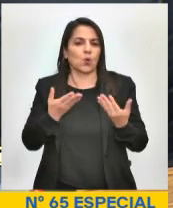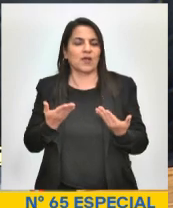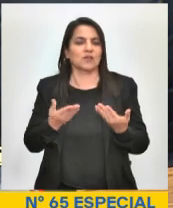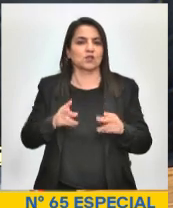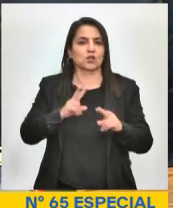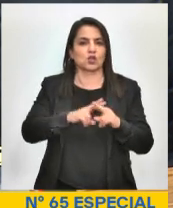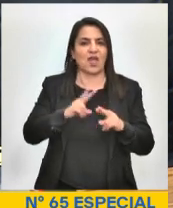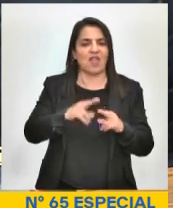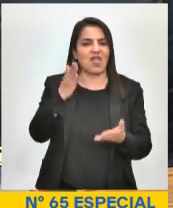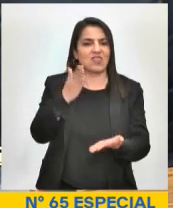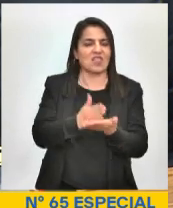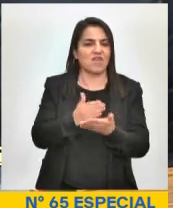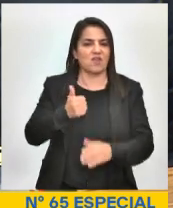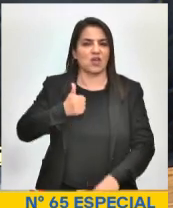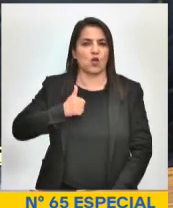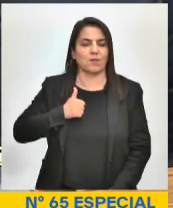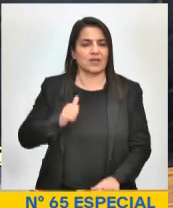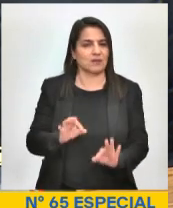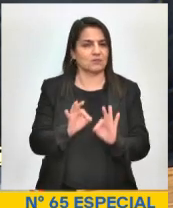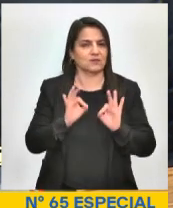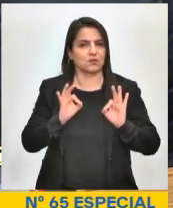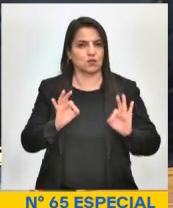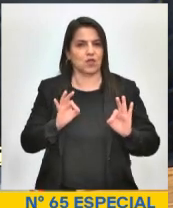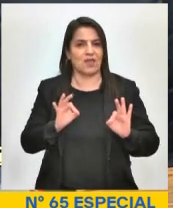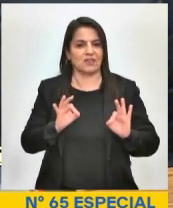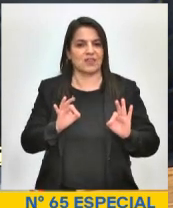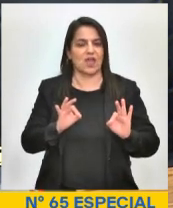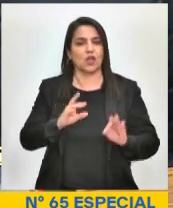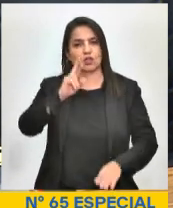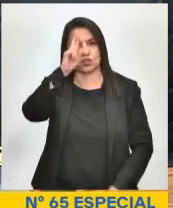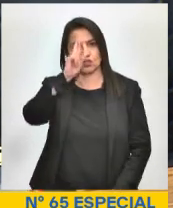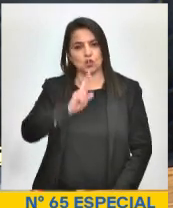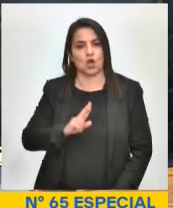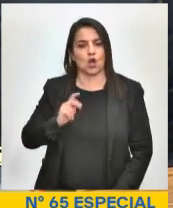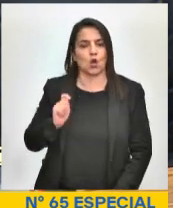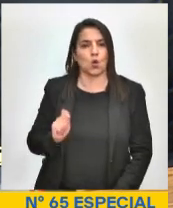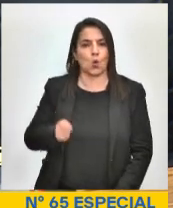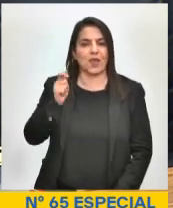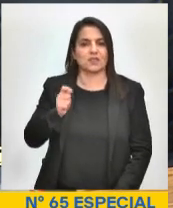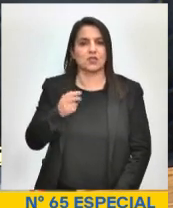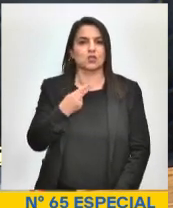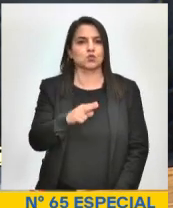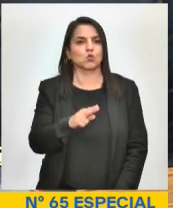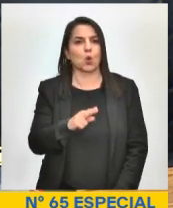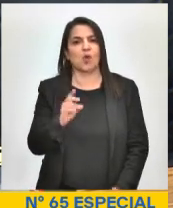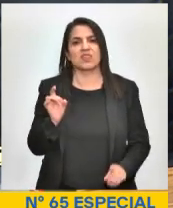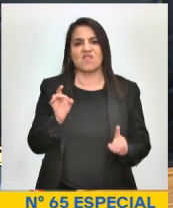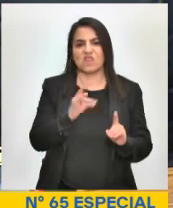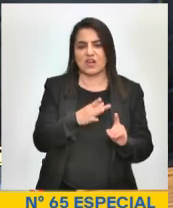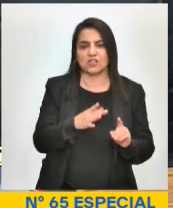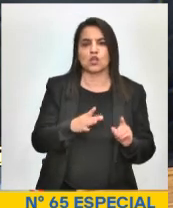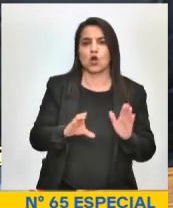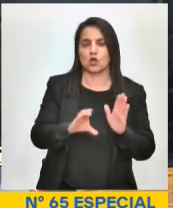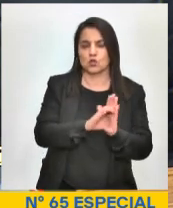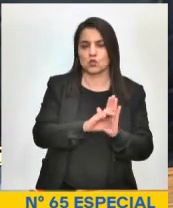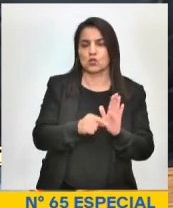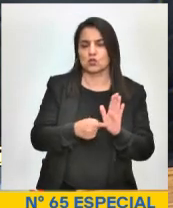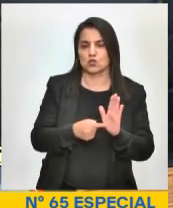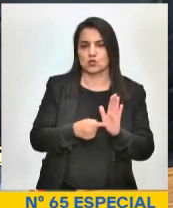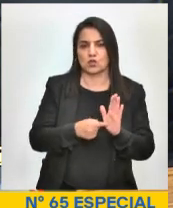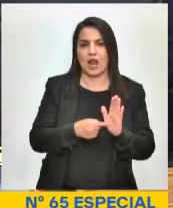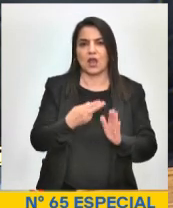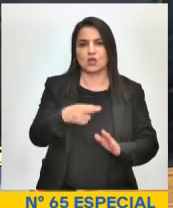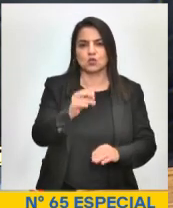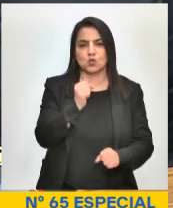el ejercicio disciplinario de la función jurisdiccional y de su infracción constitucional en el ejercicio de su actividad y que